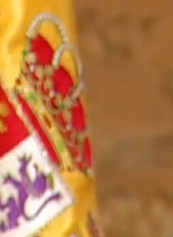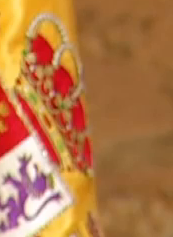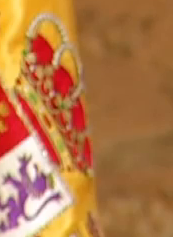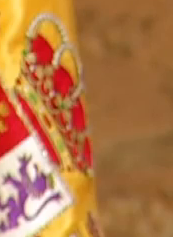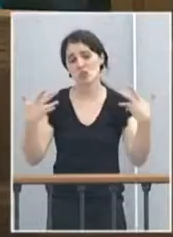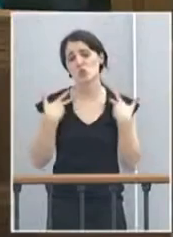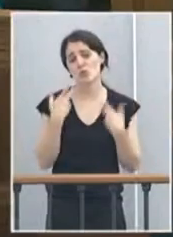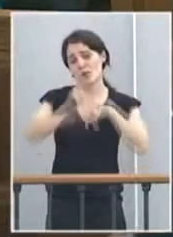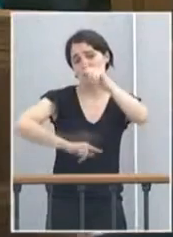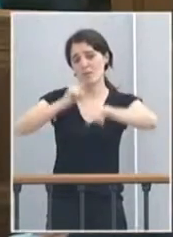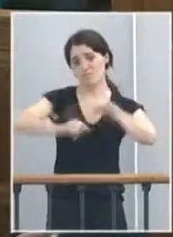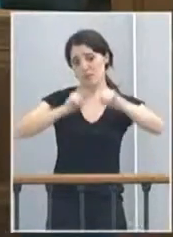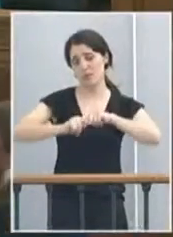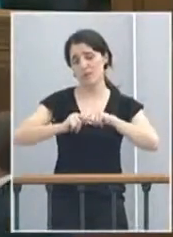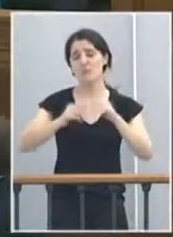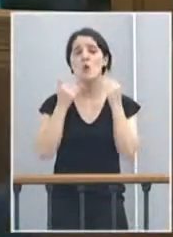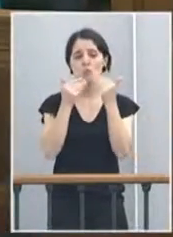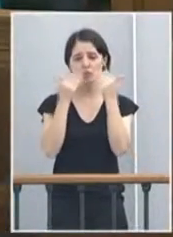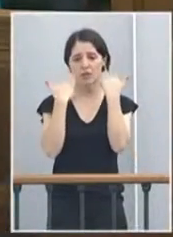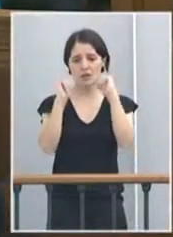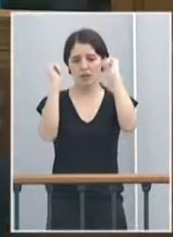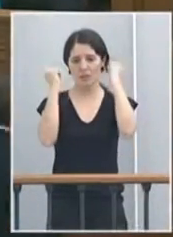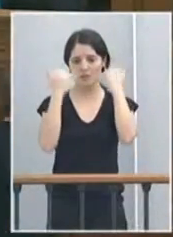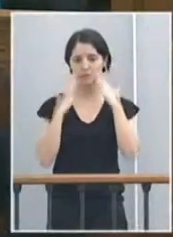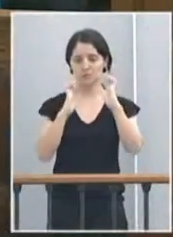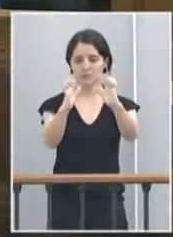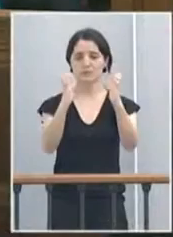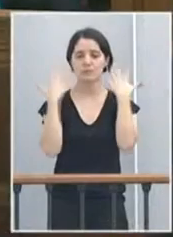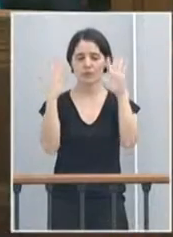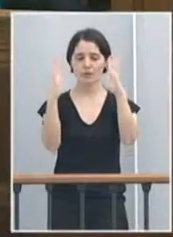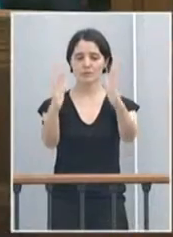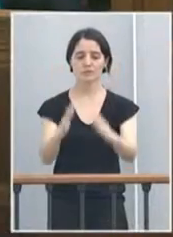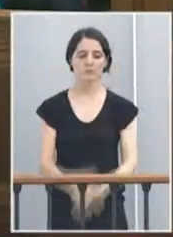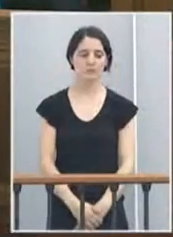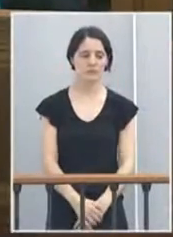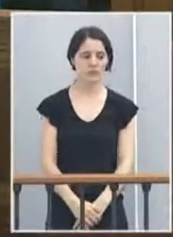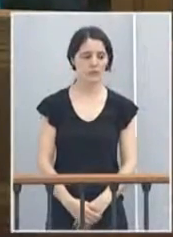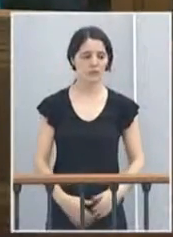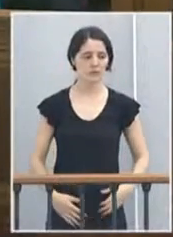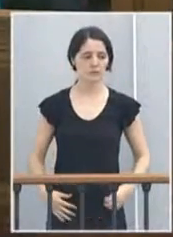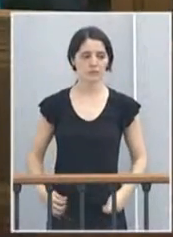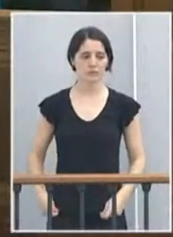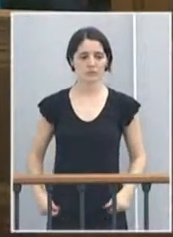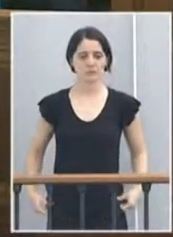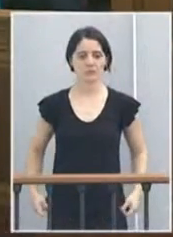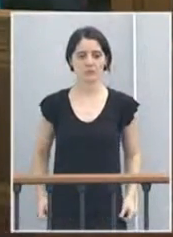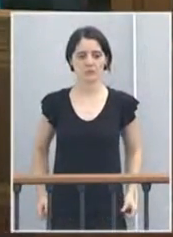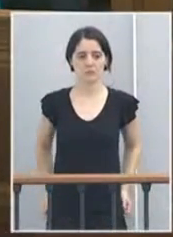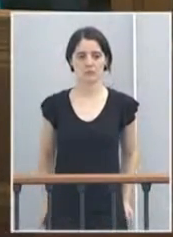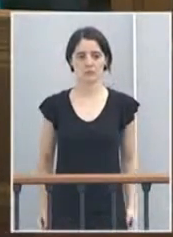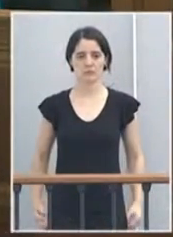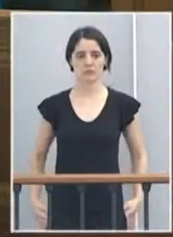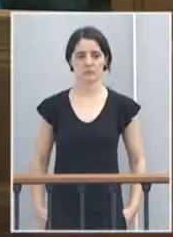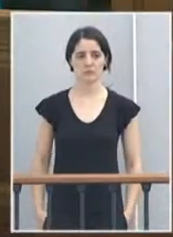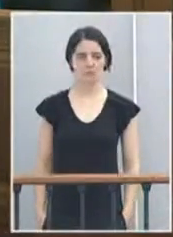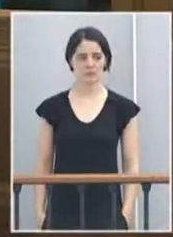ventajas concretas. Por su parte, el presidente de Castilla-La Mancha, Emiliano García Page, satisfecho con lo ocurrido ayer, recuerda que esta ley pone a nuestra